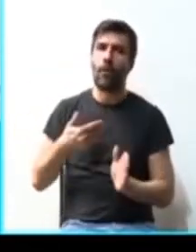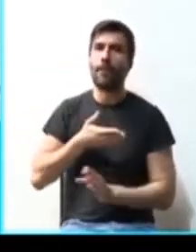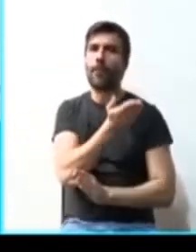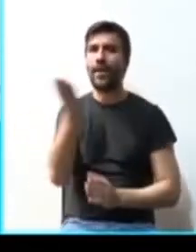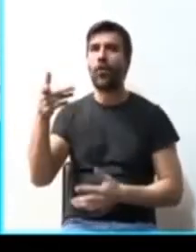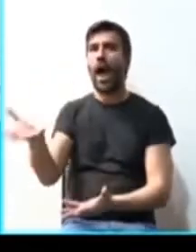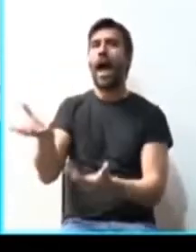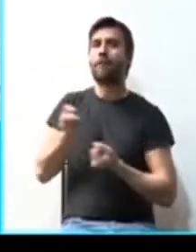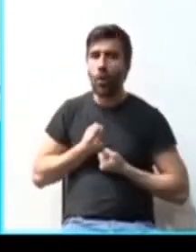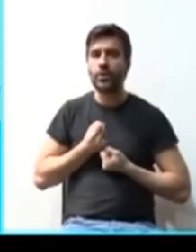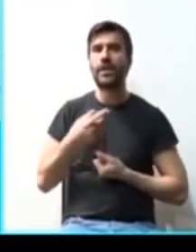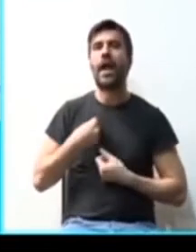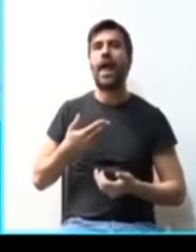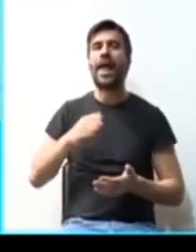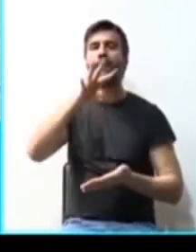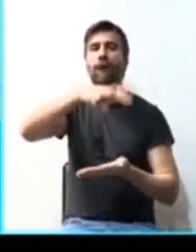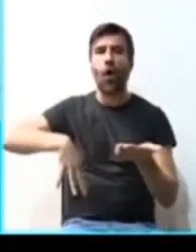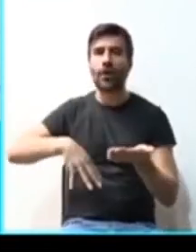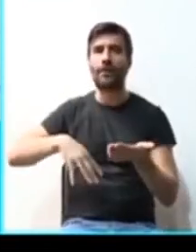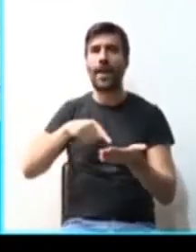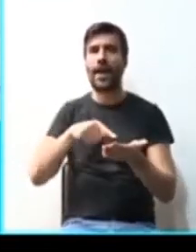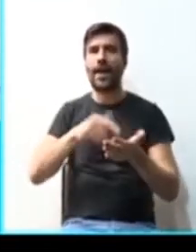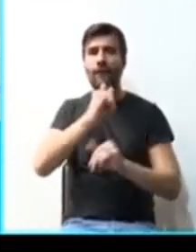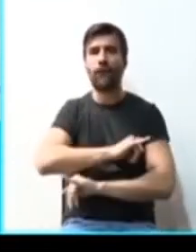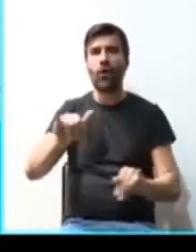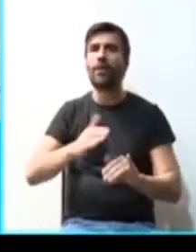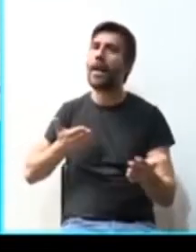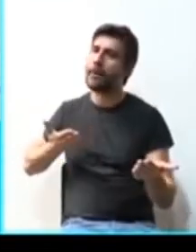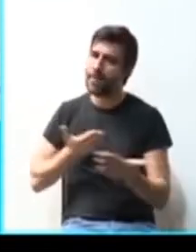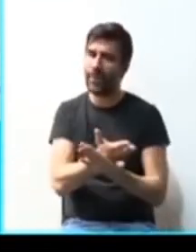Ejecutivo responda prontamente una solicitud fundamental. Nada más y gracias.